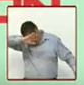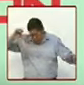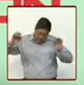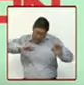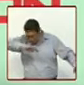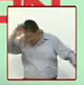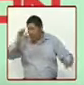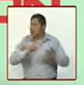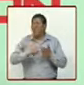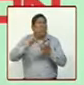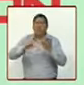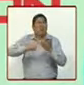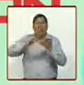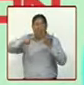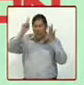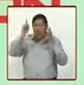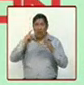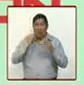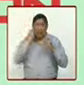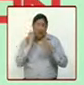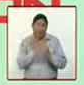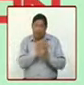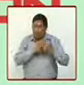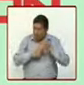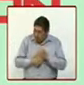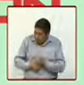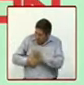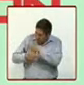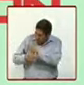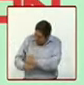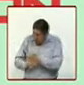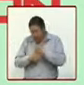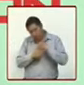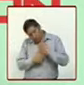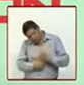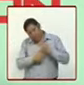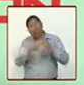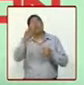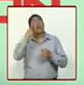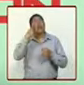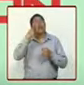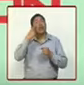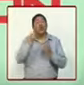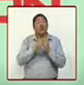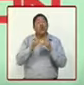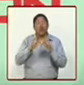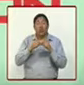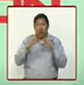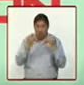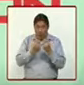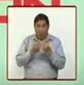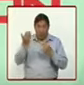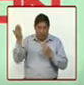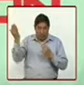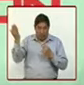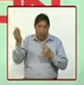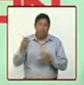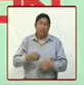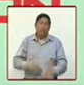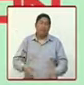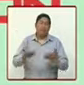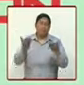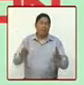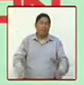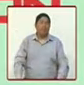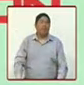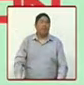la María Antonieta, estos personajes de la Morenada, que tal vez no los vemos, pero vamos a conocer junto a la Morenada, Chacaltayas